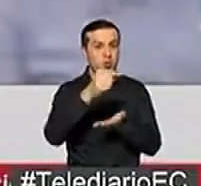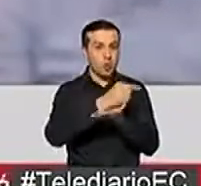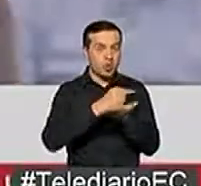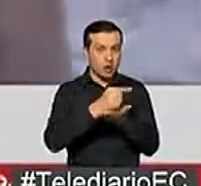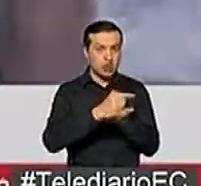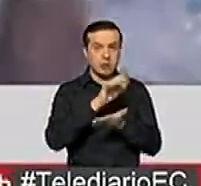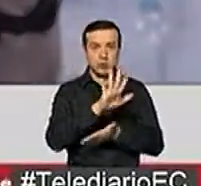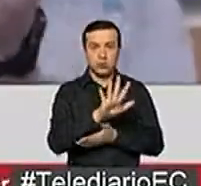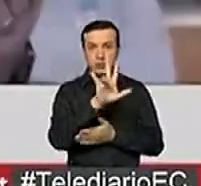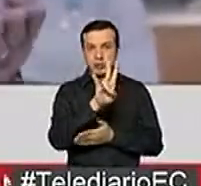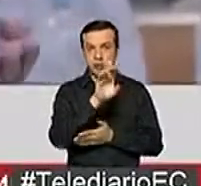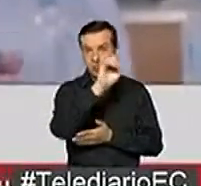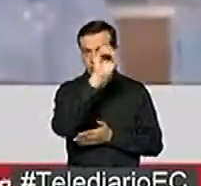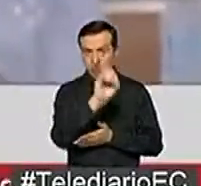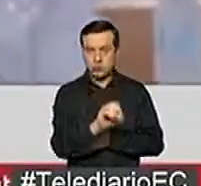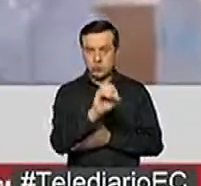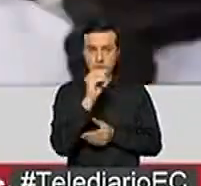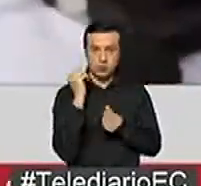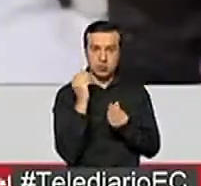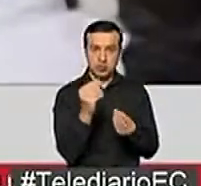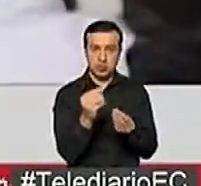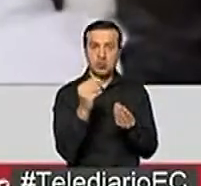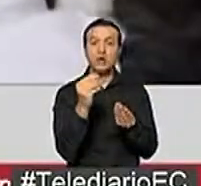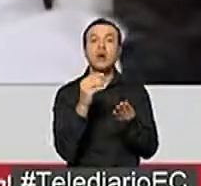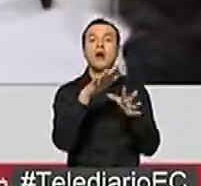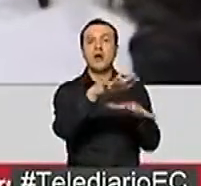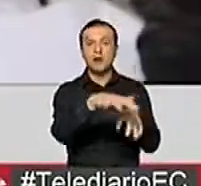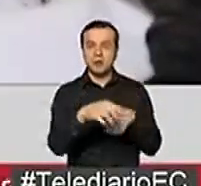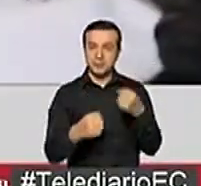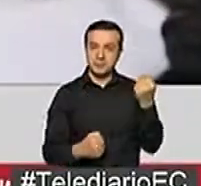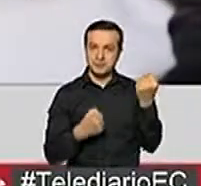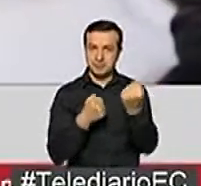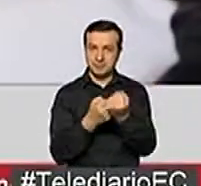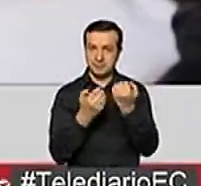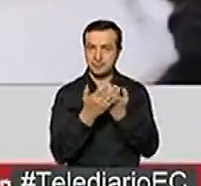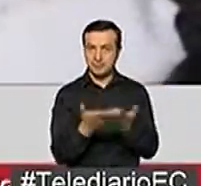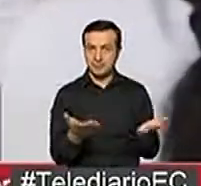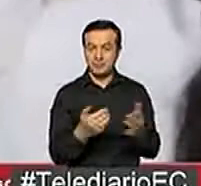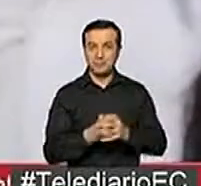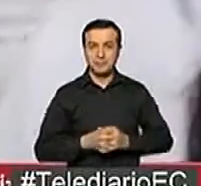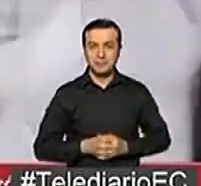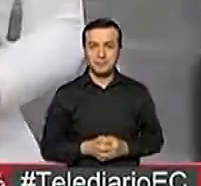Un 57% fue destinado al sector agropecuario.